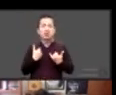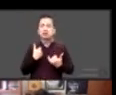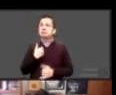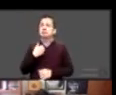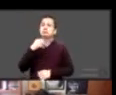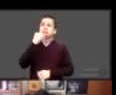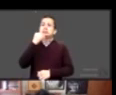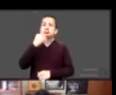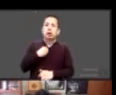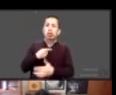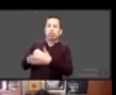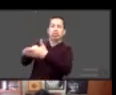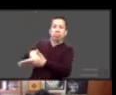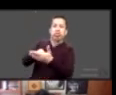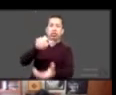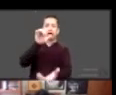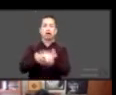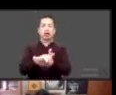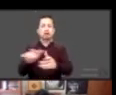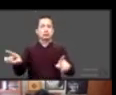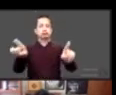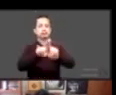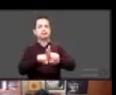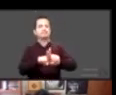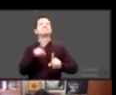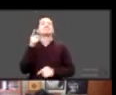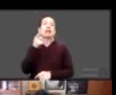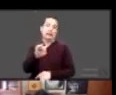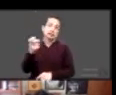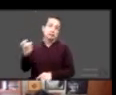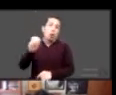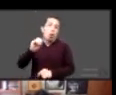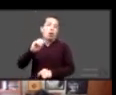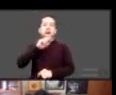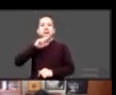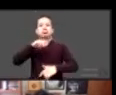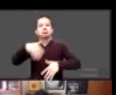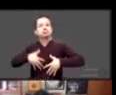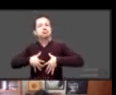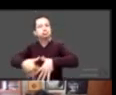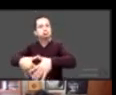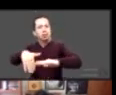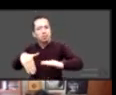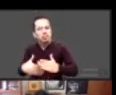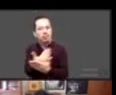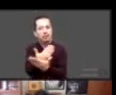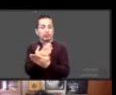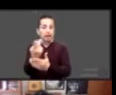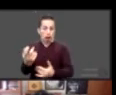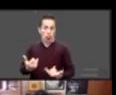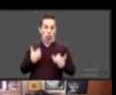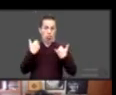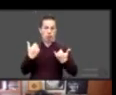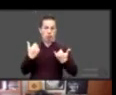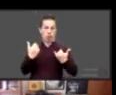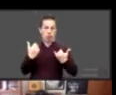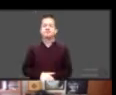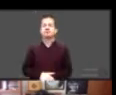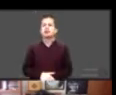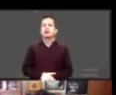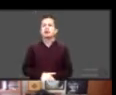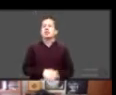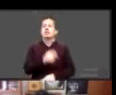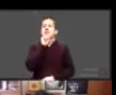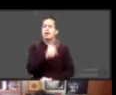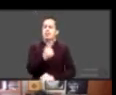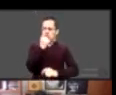adolescentes que se vuelven madres. Y muy importante comentar a la mesa, tenemos claro que una de las causas del embarazo no planeado